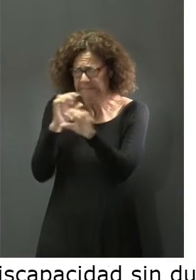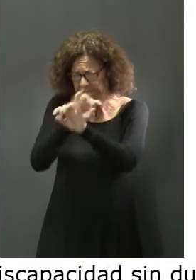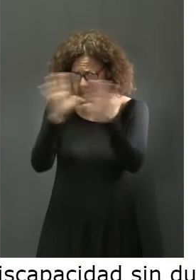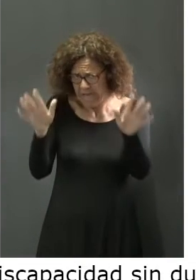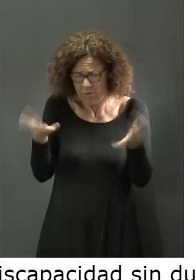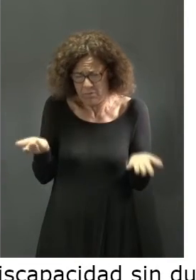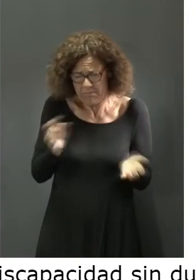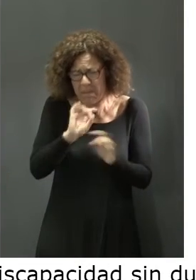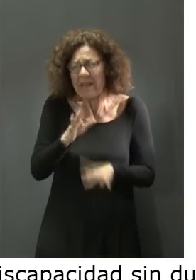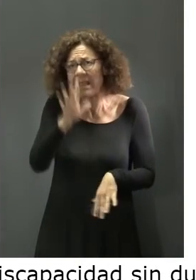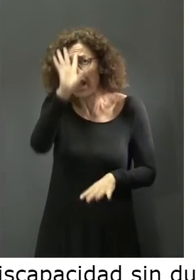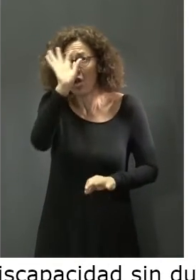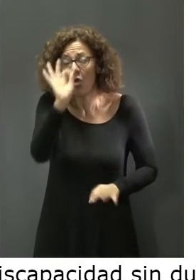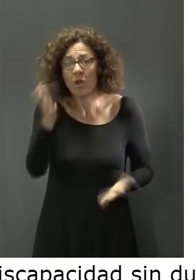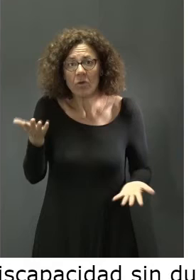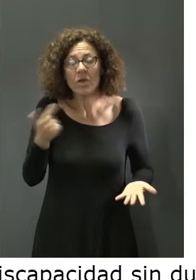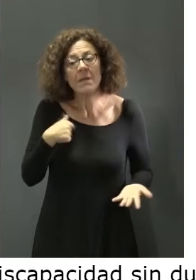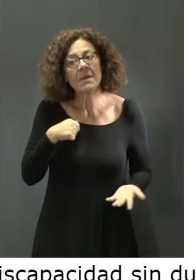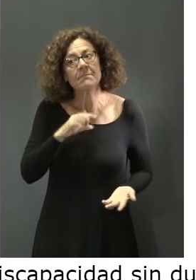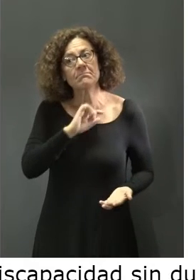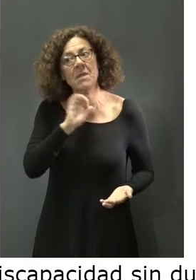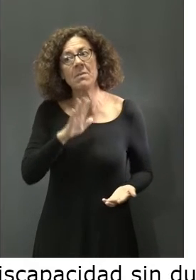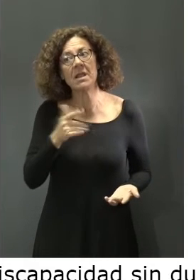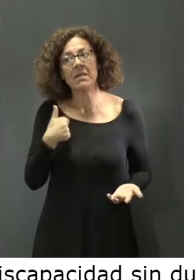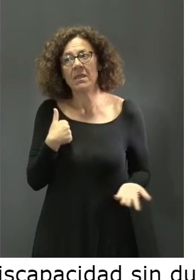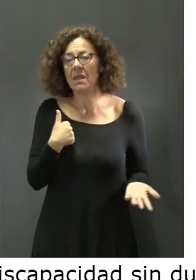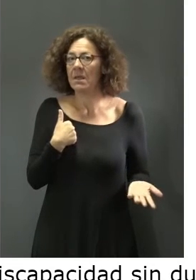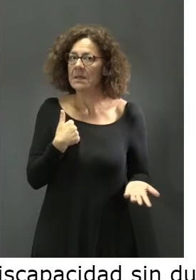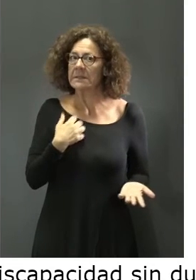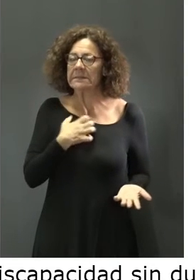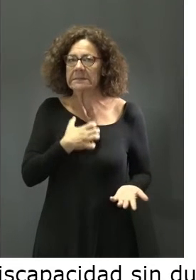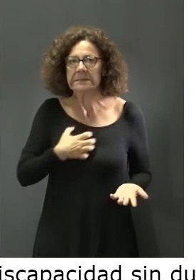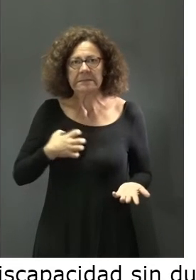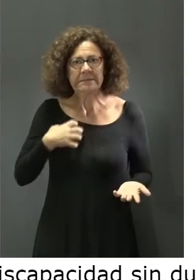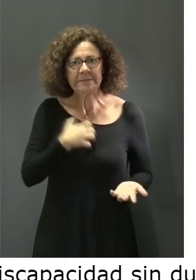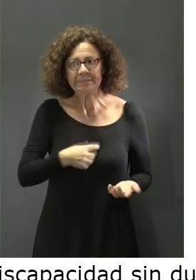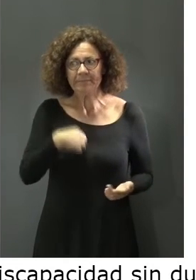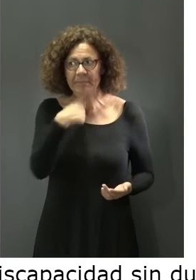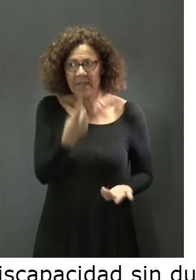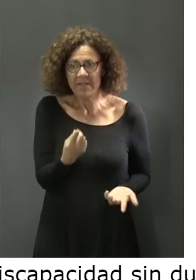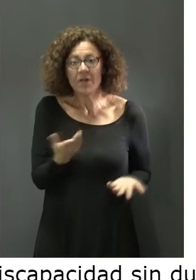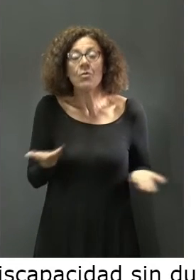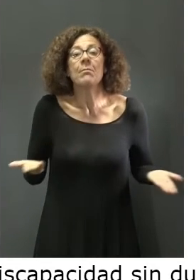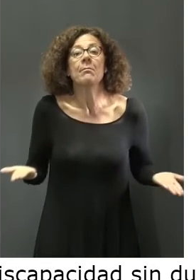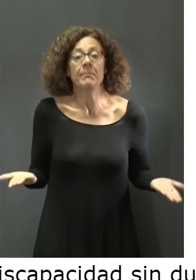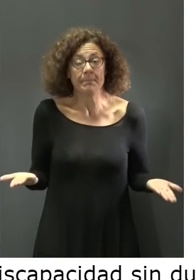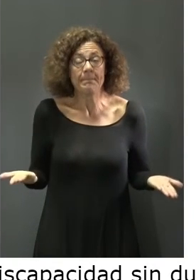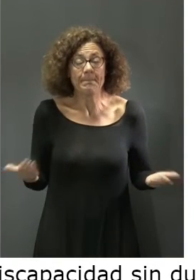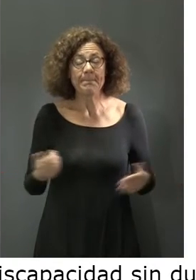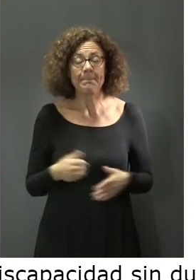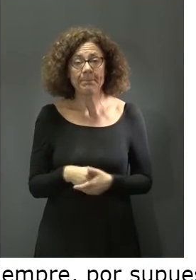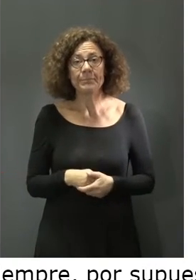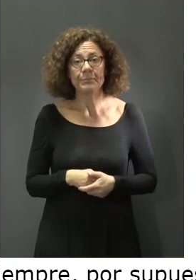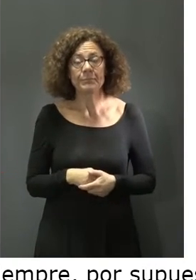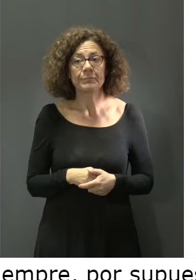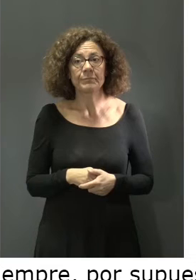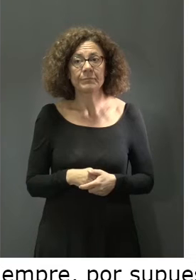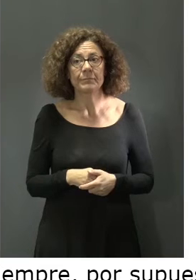obviedad y casi me parece ignominioso tener que decirlo, ¿no? Pero